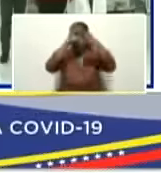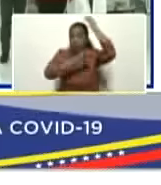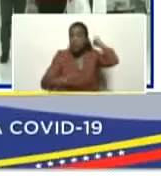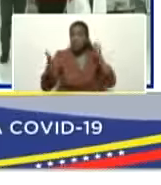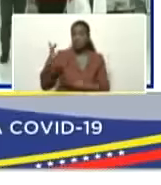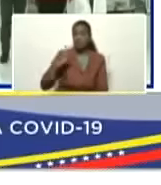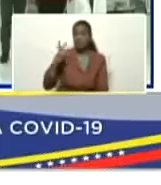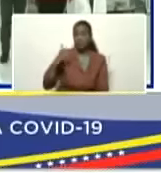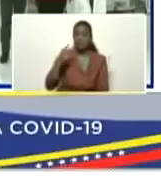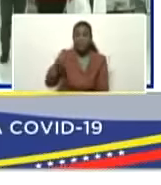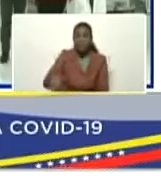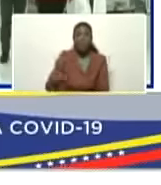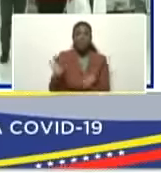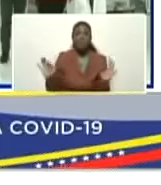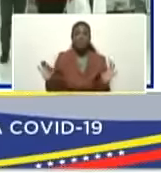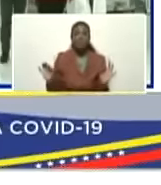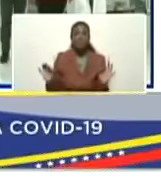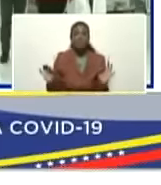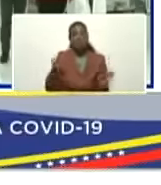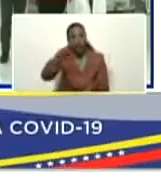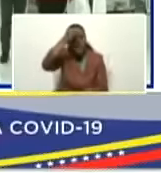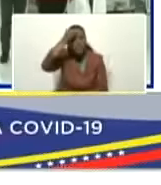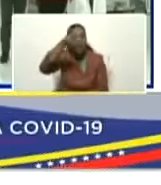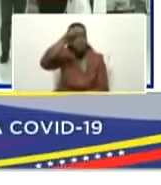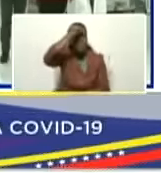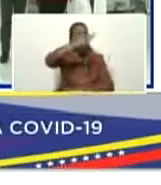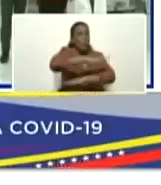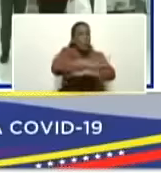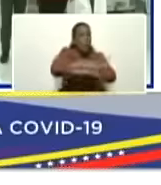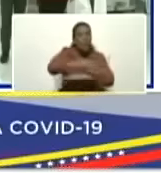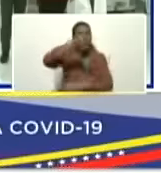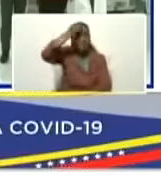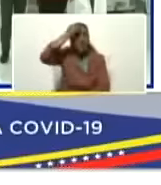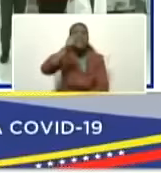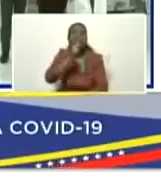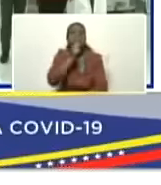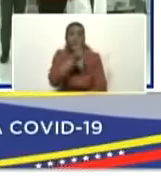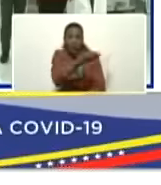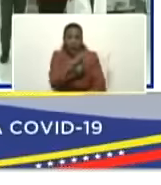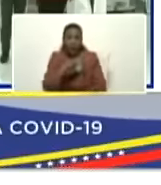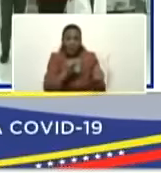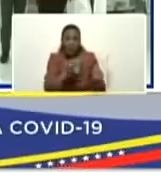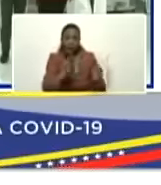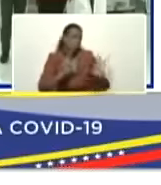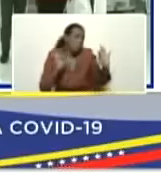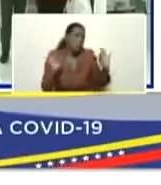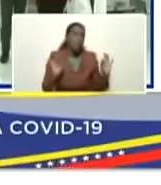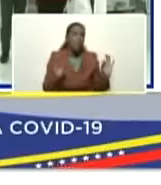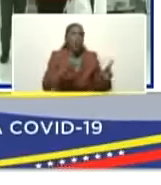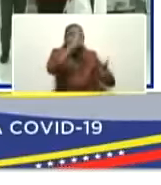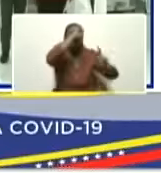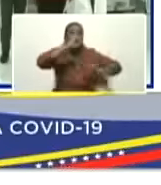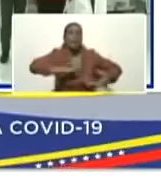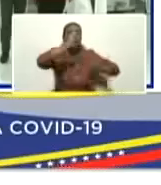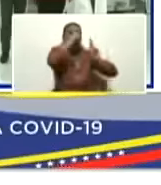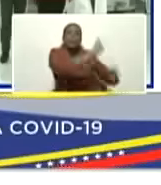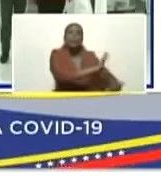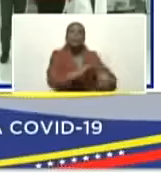Chávez. Y aprendí. ¿Quieres hablar? Hablamos. Pero con respeto, mi